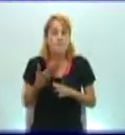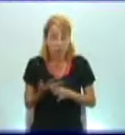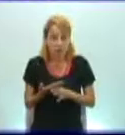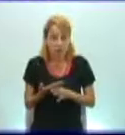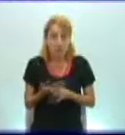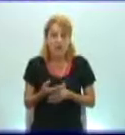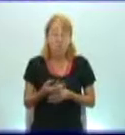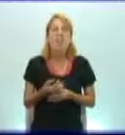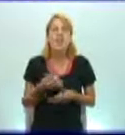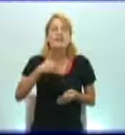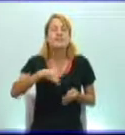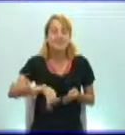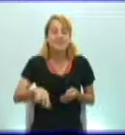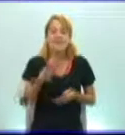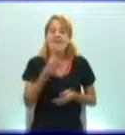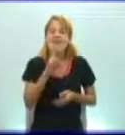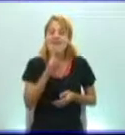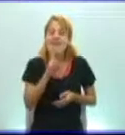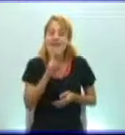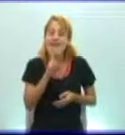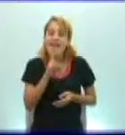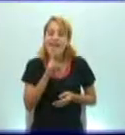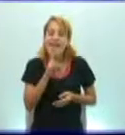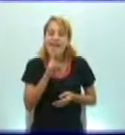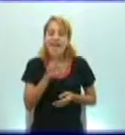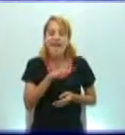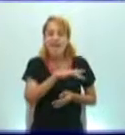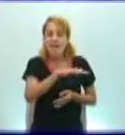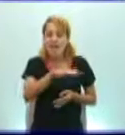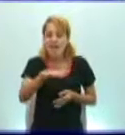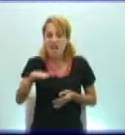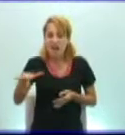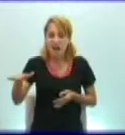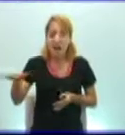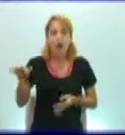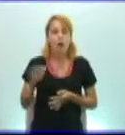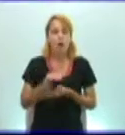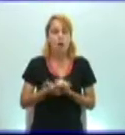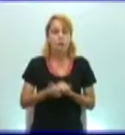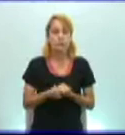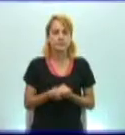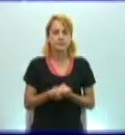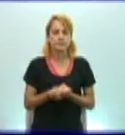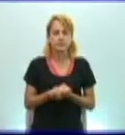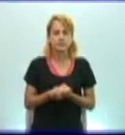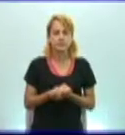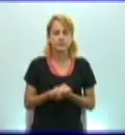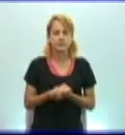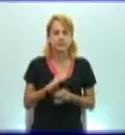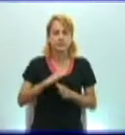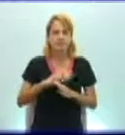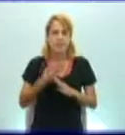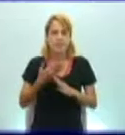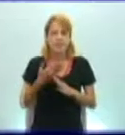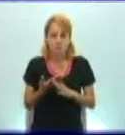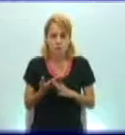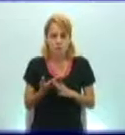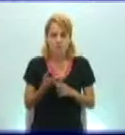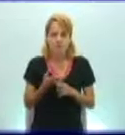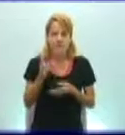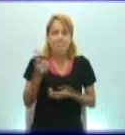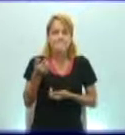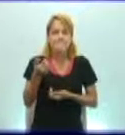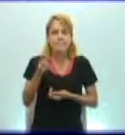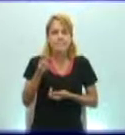las acuáticas, que crecen en terrenos fangosos, como la totora. Y finalmente las